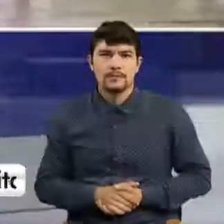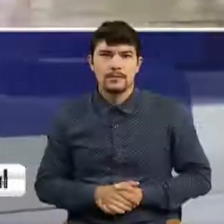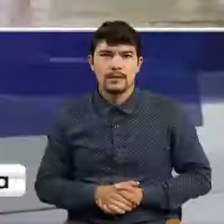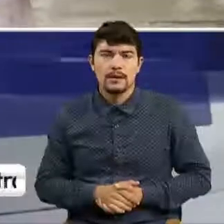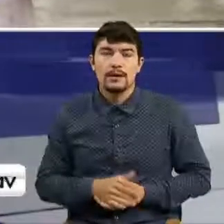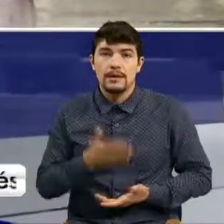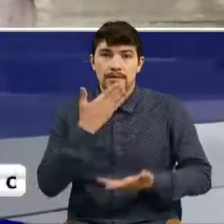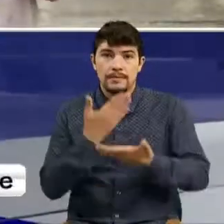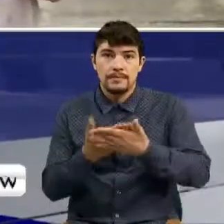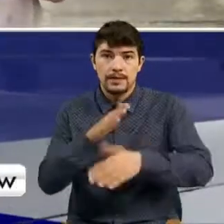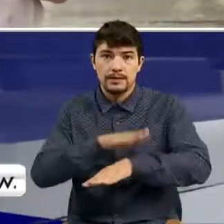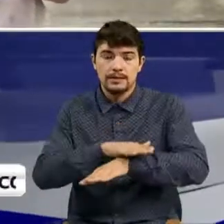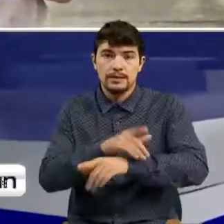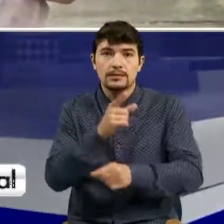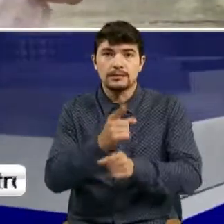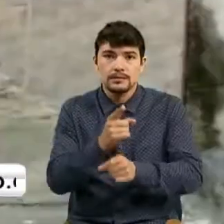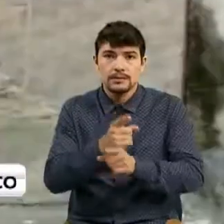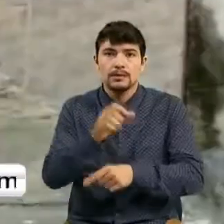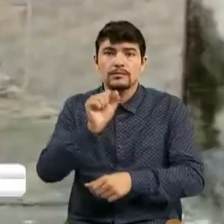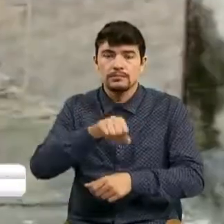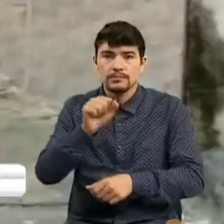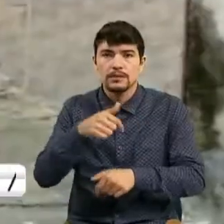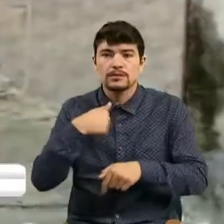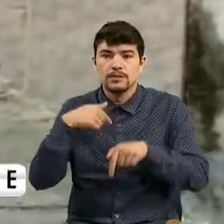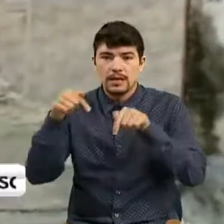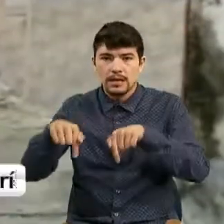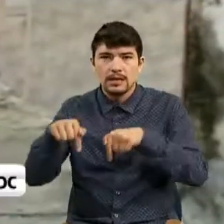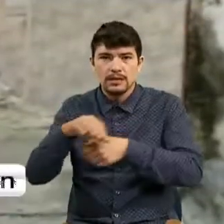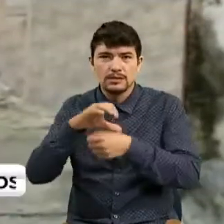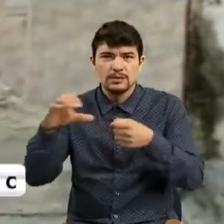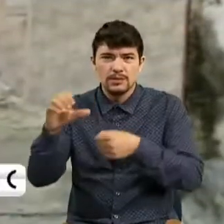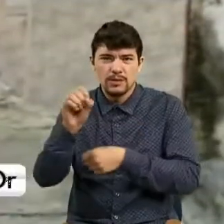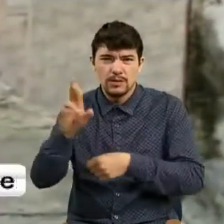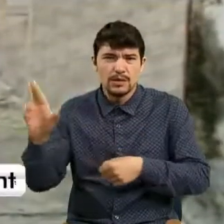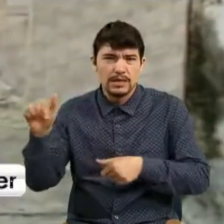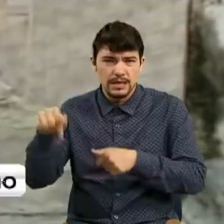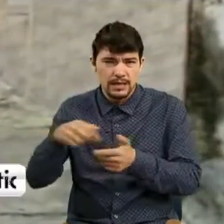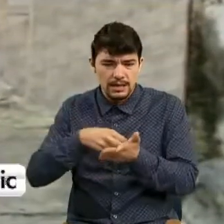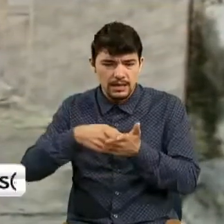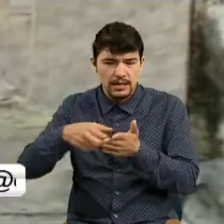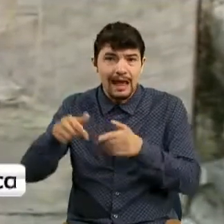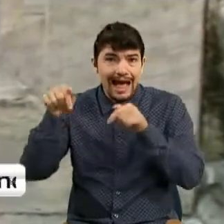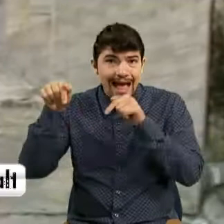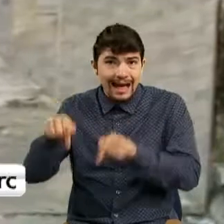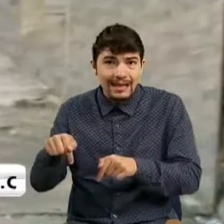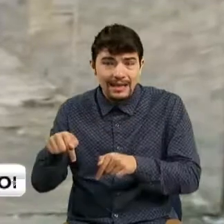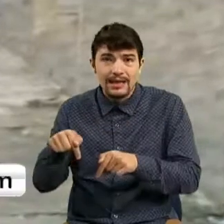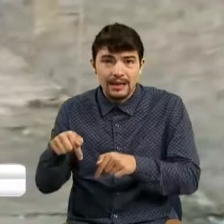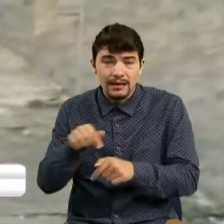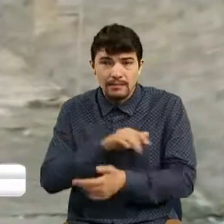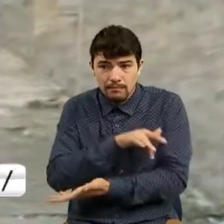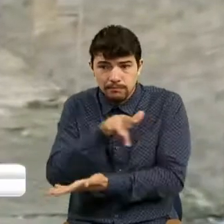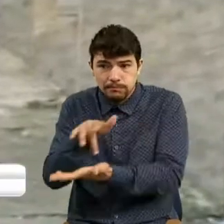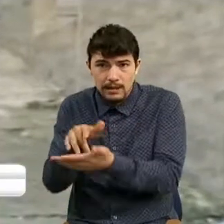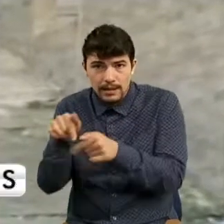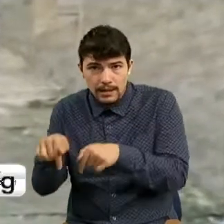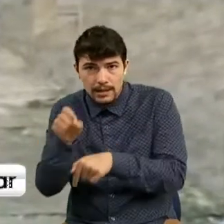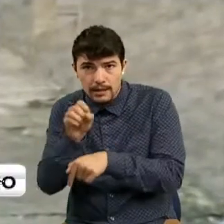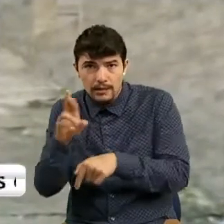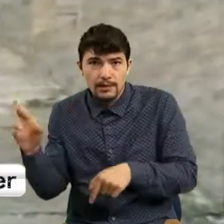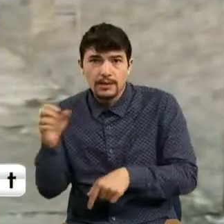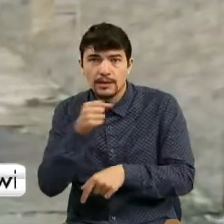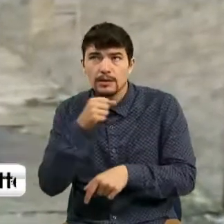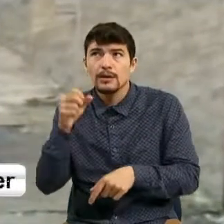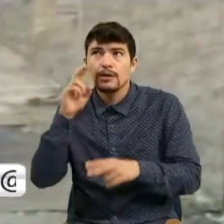muy buenas tardes compañeros así es me encuentro en ciudad de la oriente en girón hasta aquí han llegado las cámaras de oriente noticias para